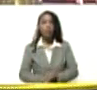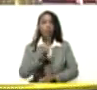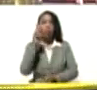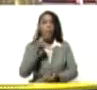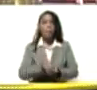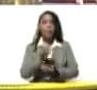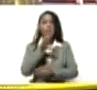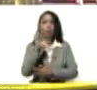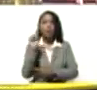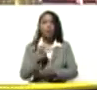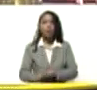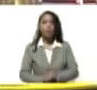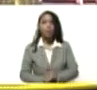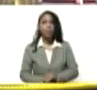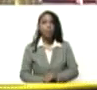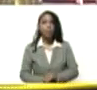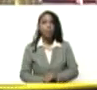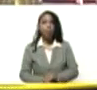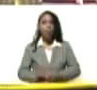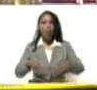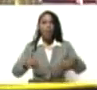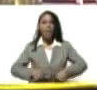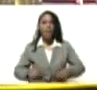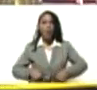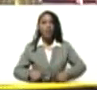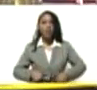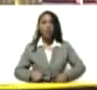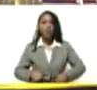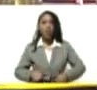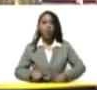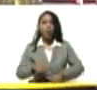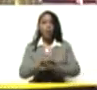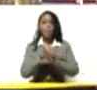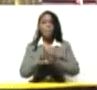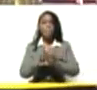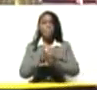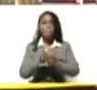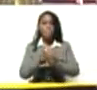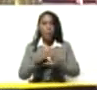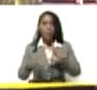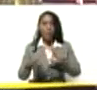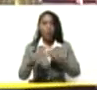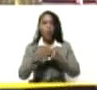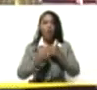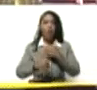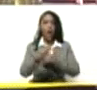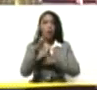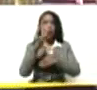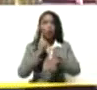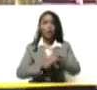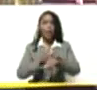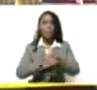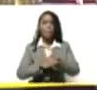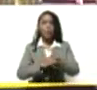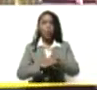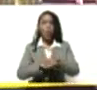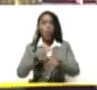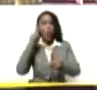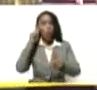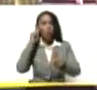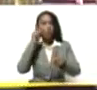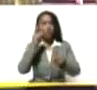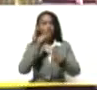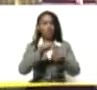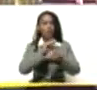2030, un esfuerzo de corto, mediano y largo plazo, con una visión